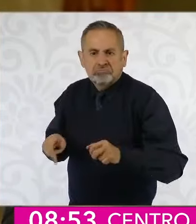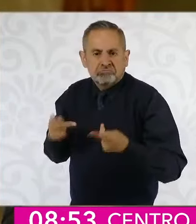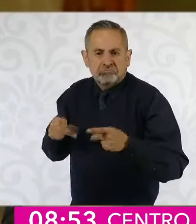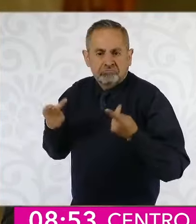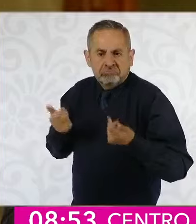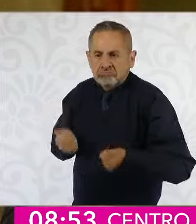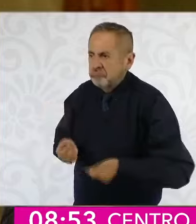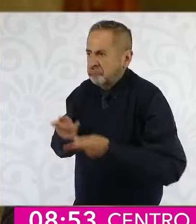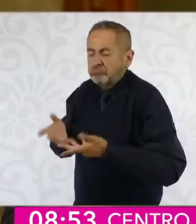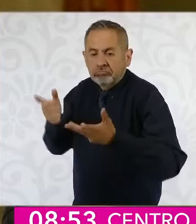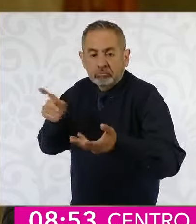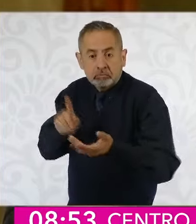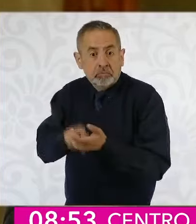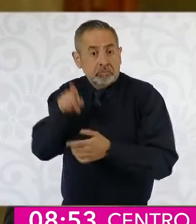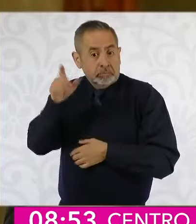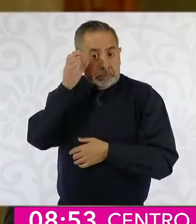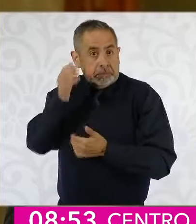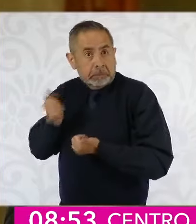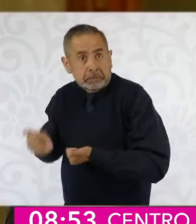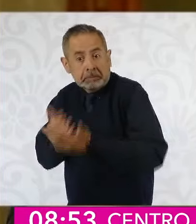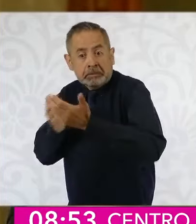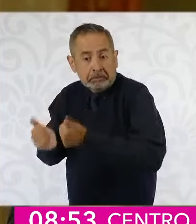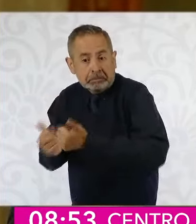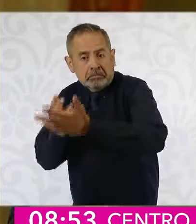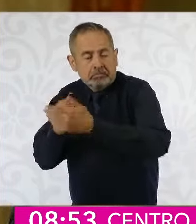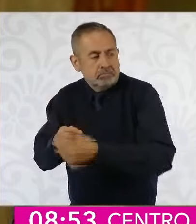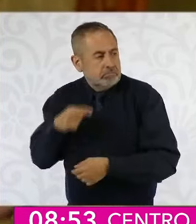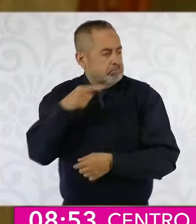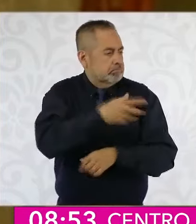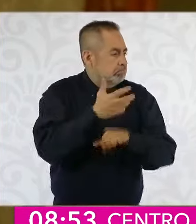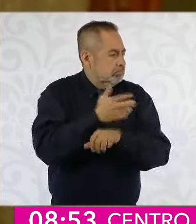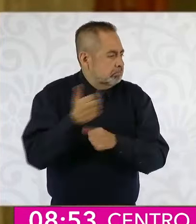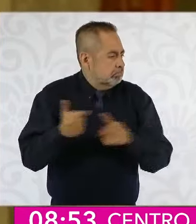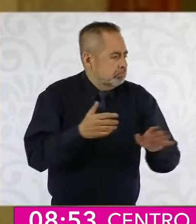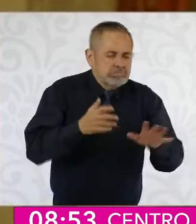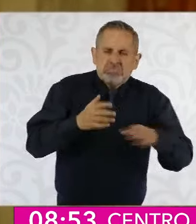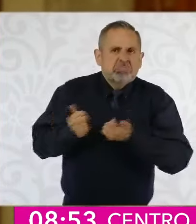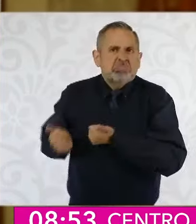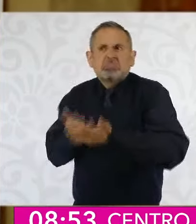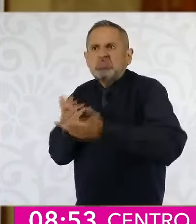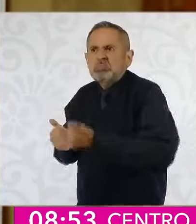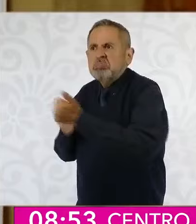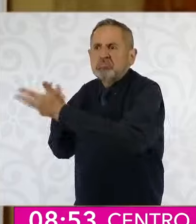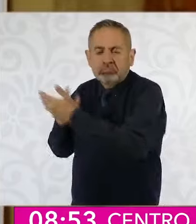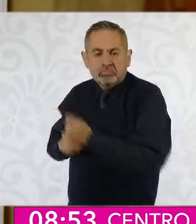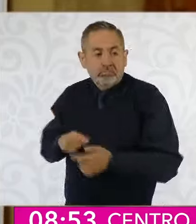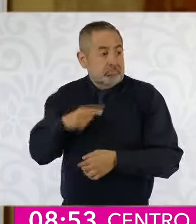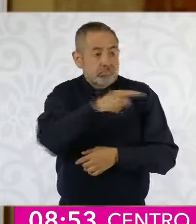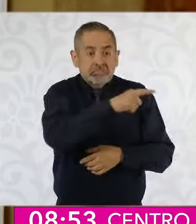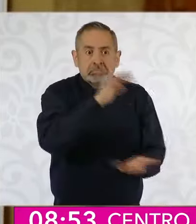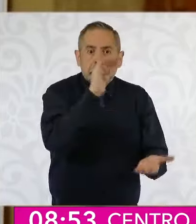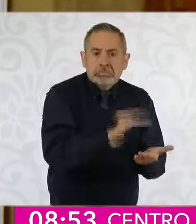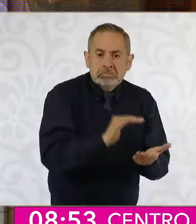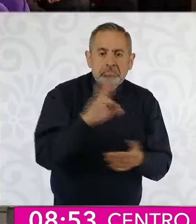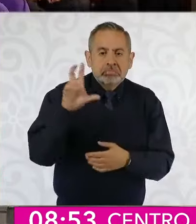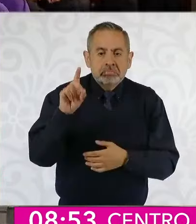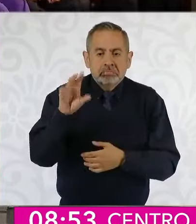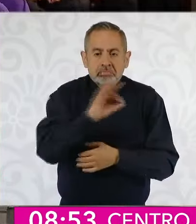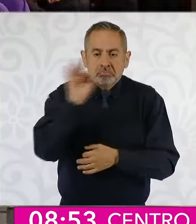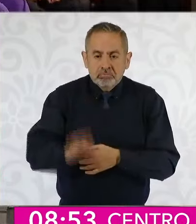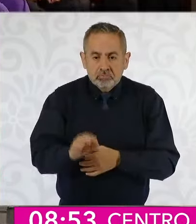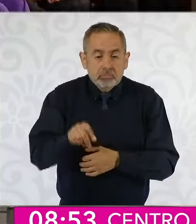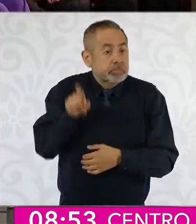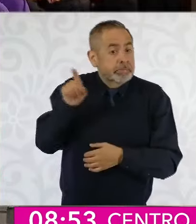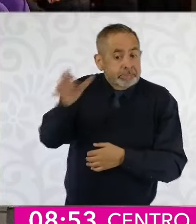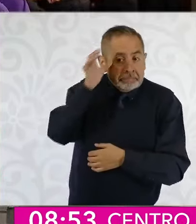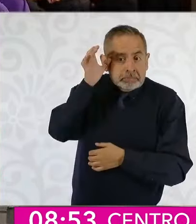la participación en las exportaciones al mundo de Estados Unidos de 2000 a 2020 se ha caído casi un 30%. La de